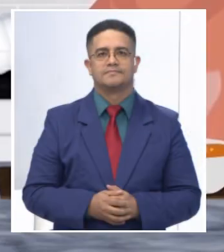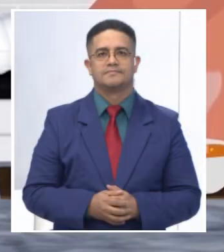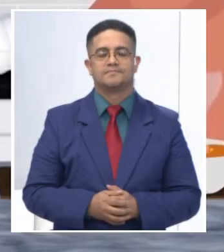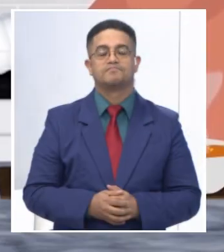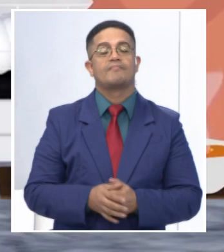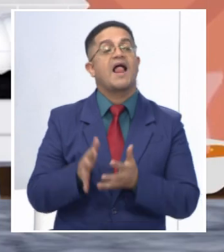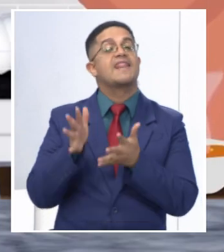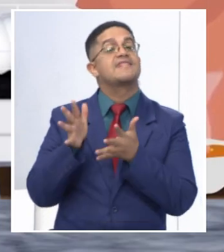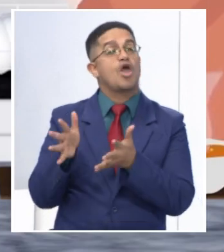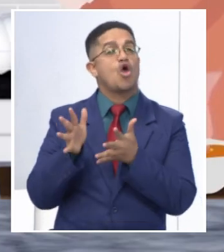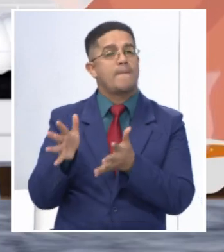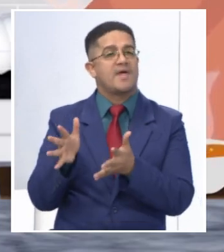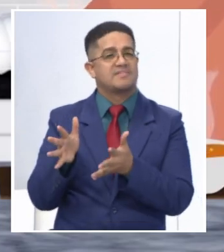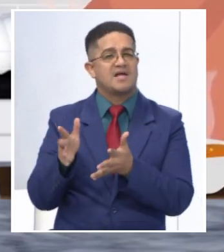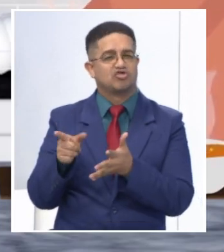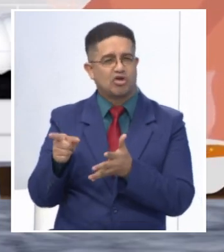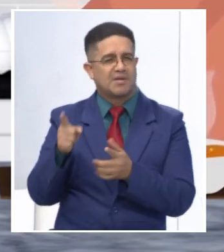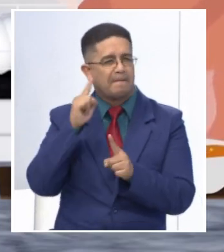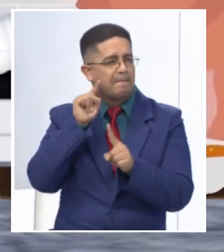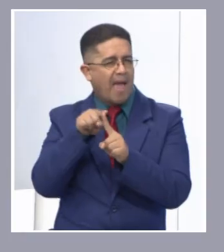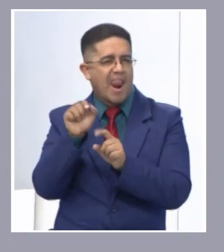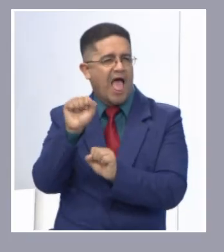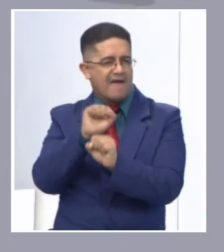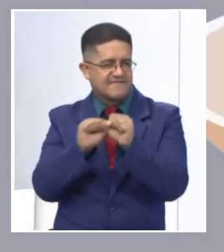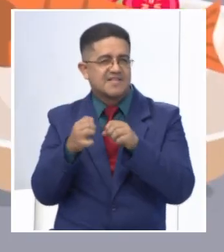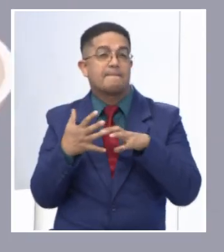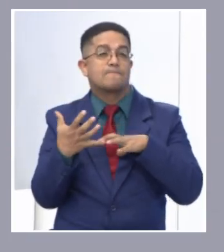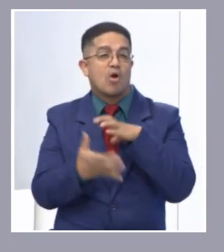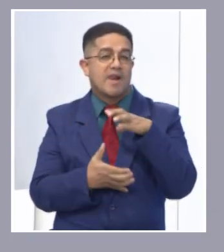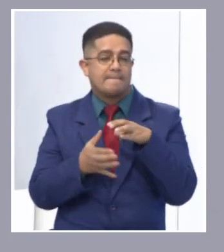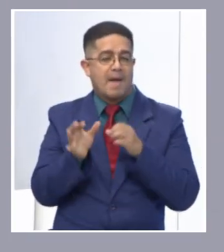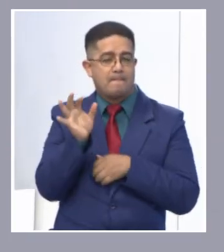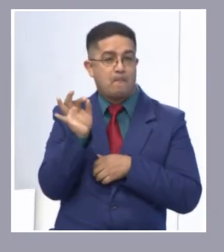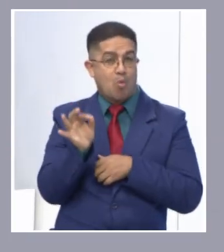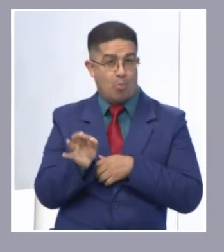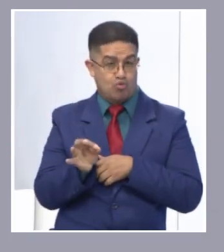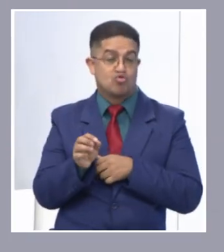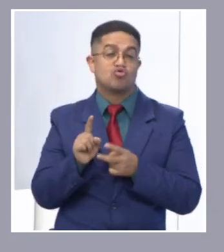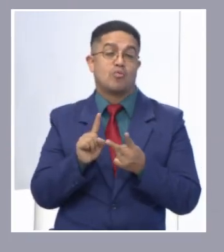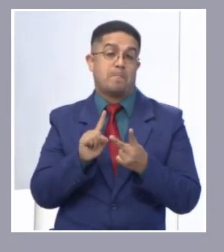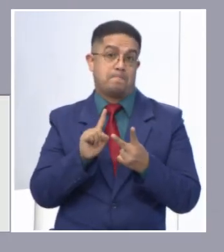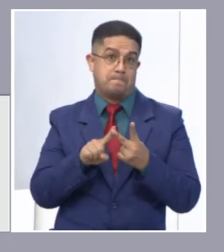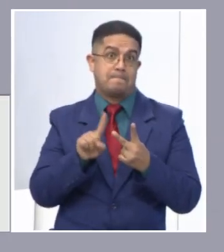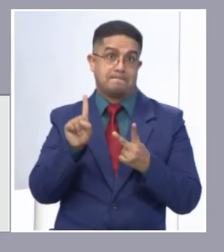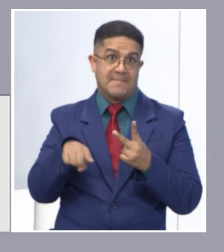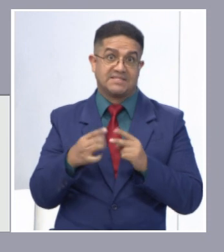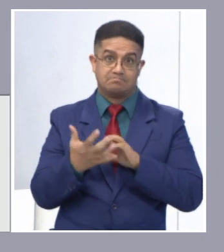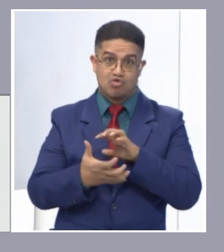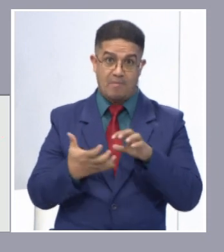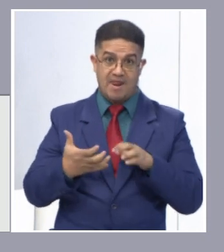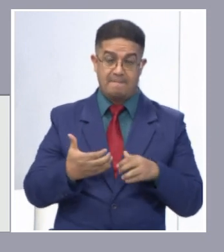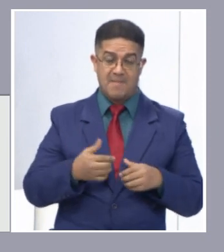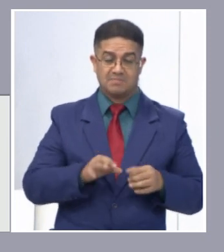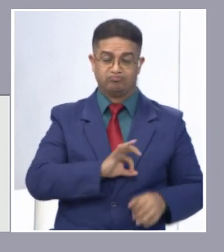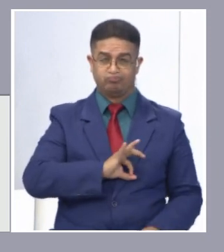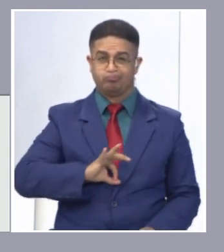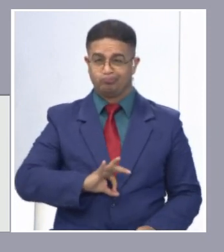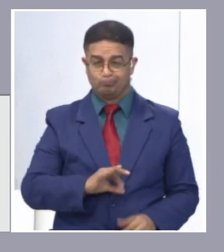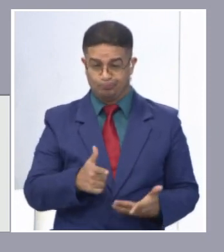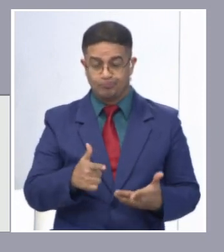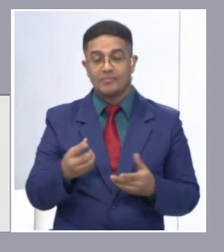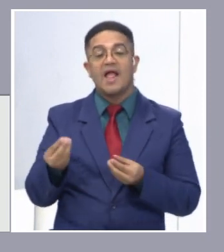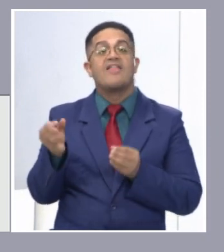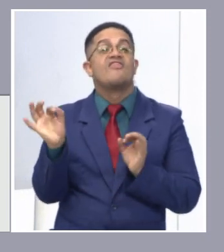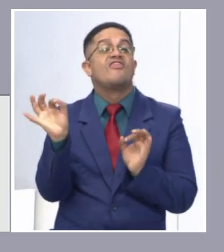Las recomendaciones que podemos seguir para evitar el estreñimiento y complicaciones del tracto gastrointestinal se basan en una dieta